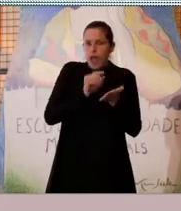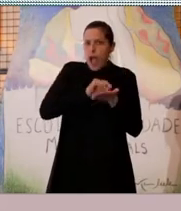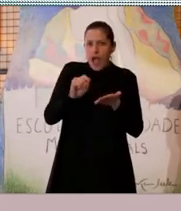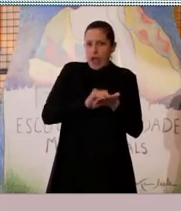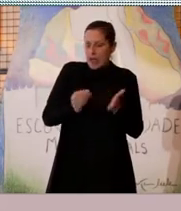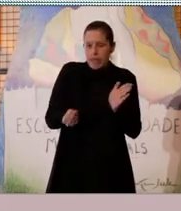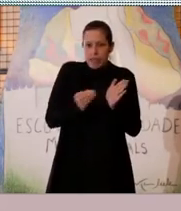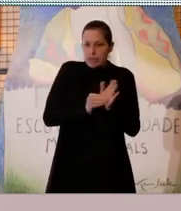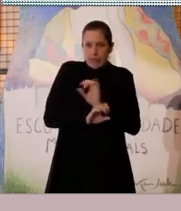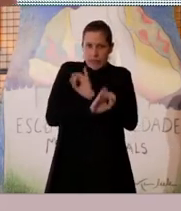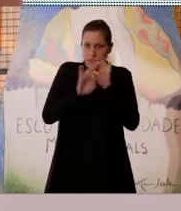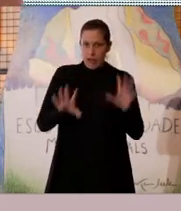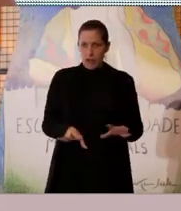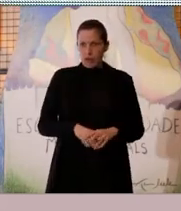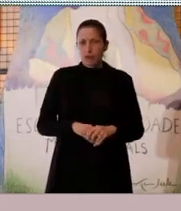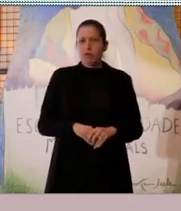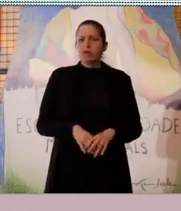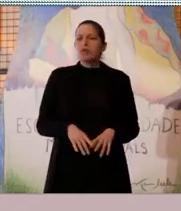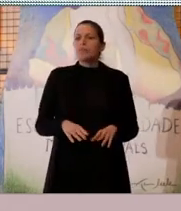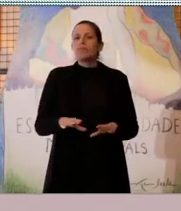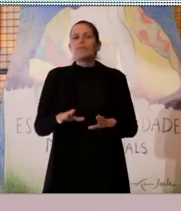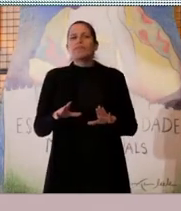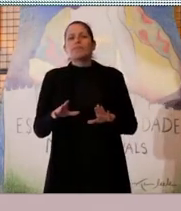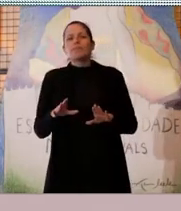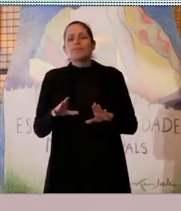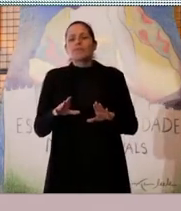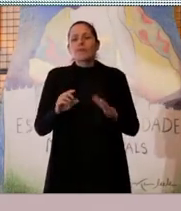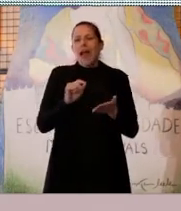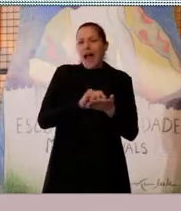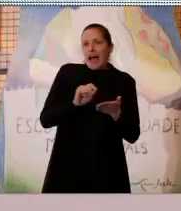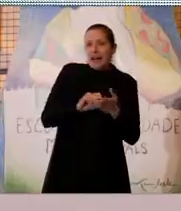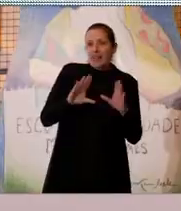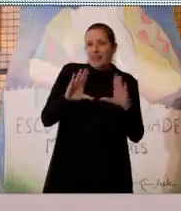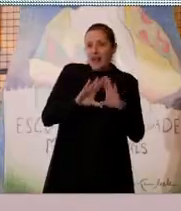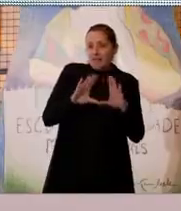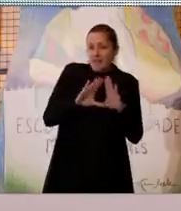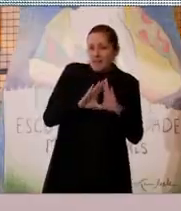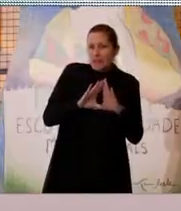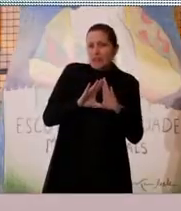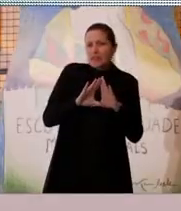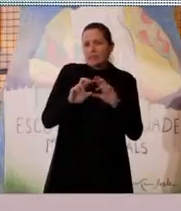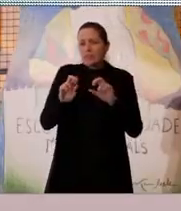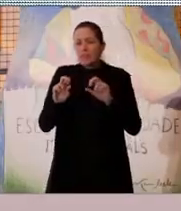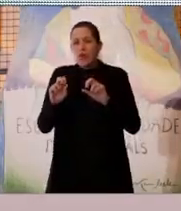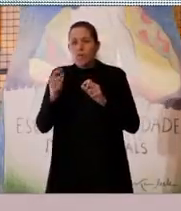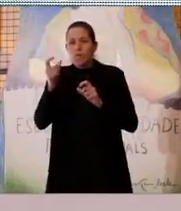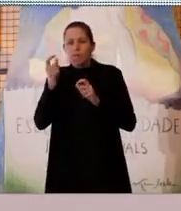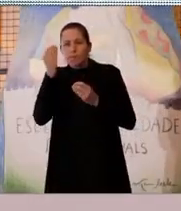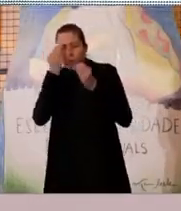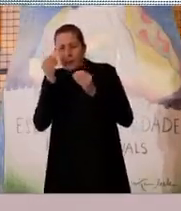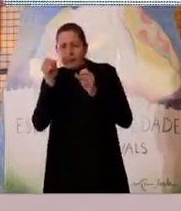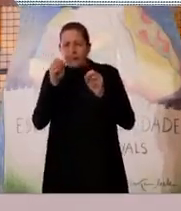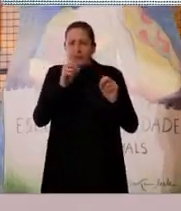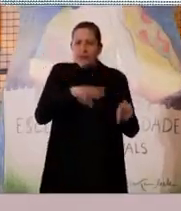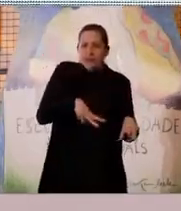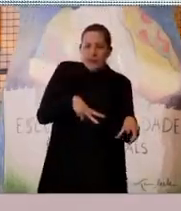que considera que no puede haber una agenda feminista sin tal cosa otra gente que considera sin tal cosa y no me gusta hacer